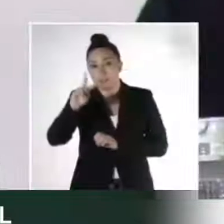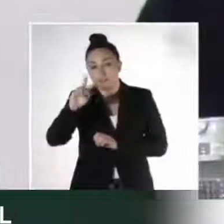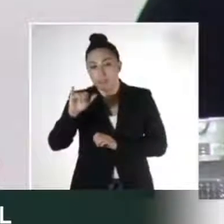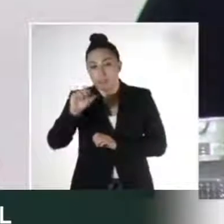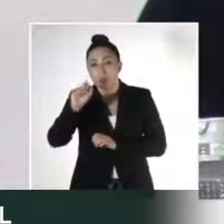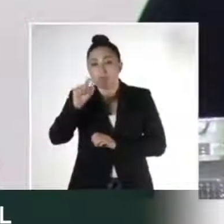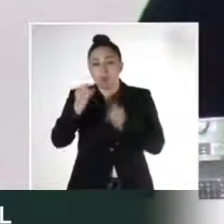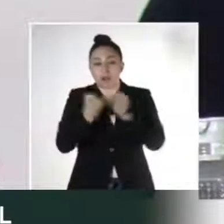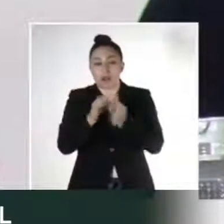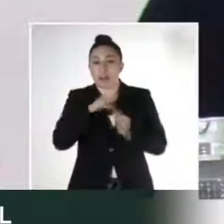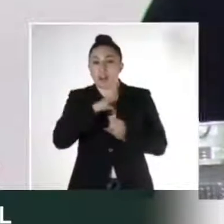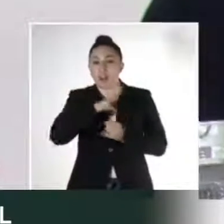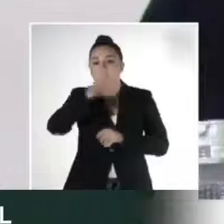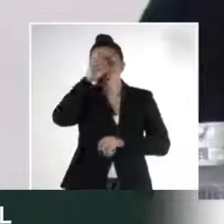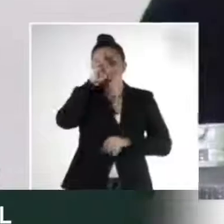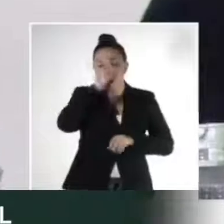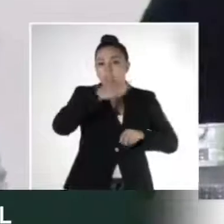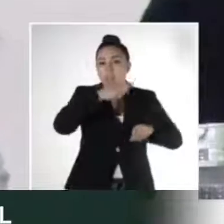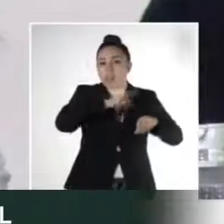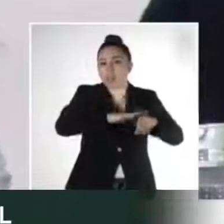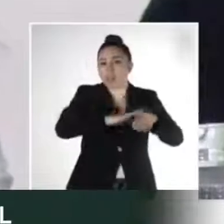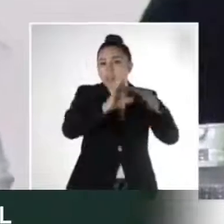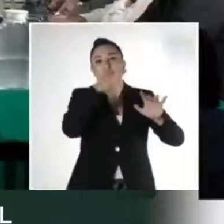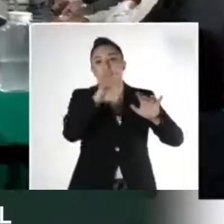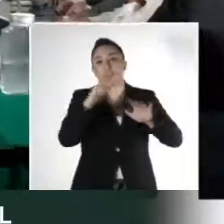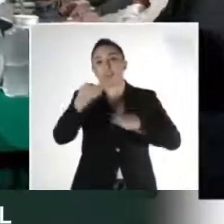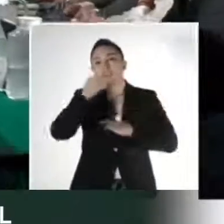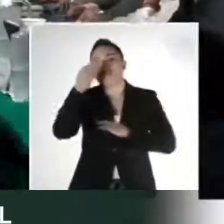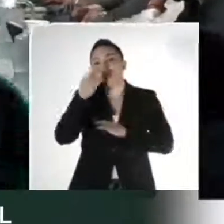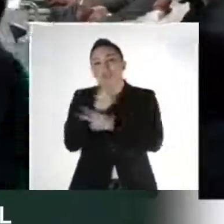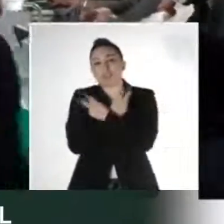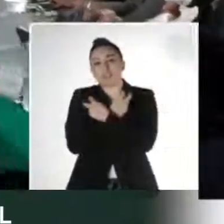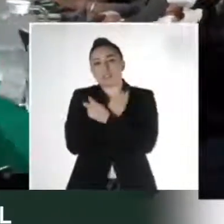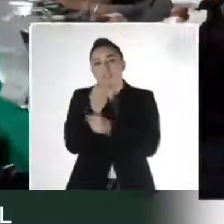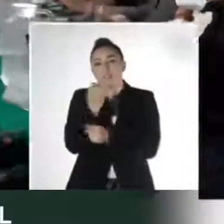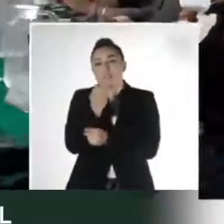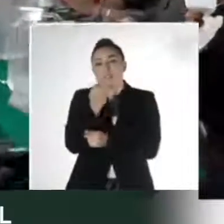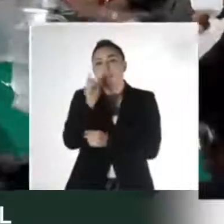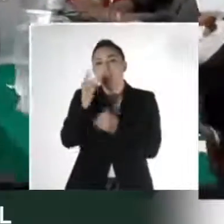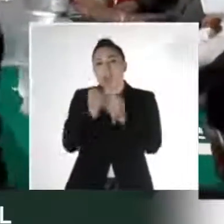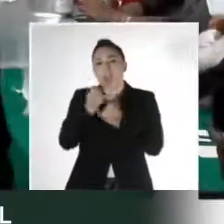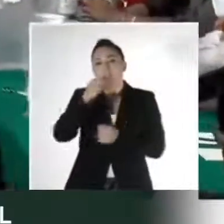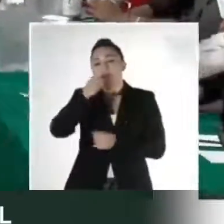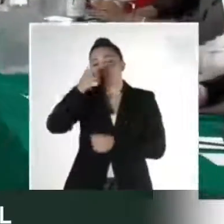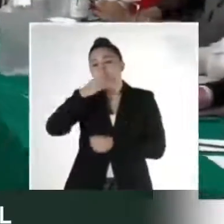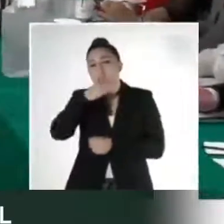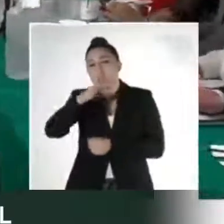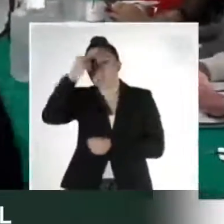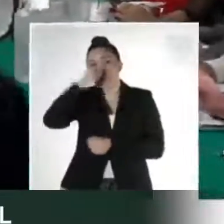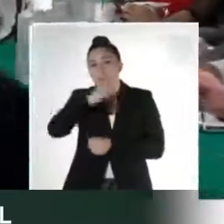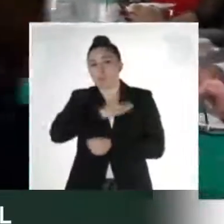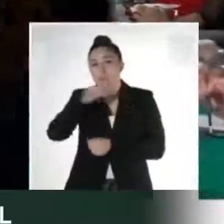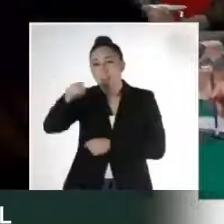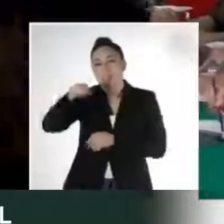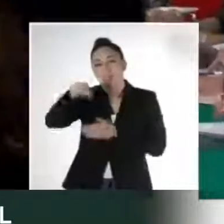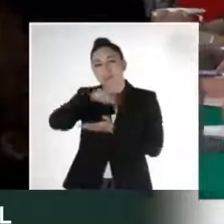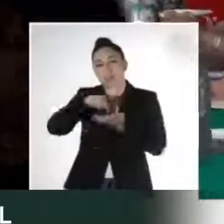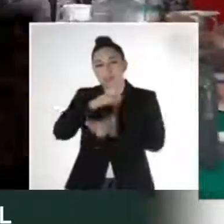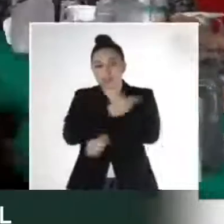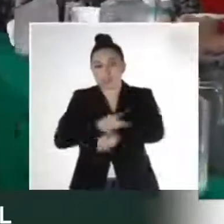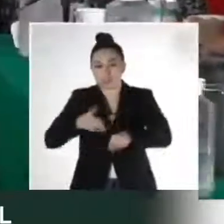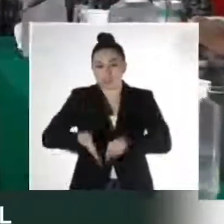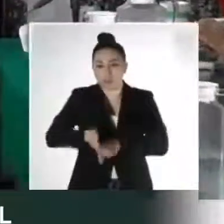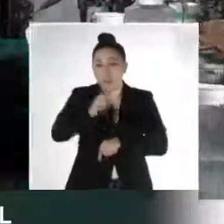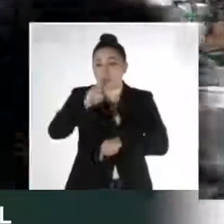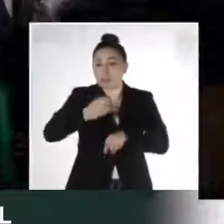espacios públicos, las acciones en materia de obras y servicios, seguridad, atención ciudadana, presupuesto participativo, derechos humanos, equidad de género